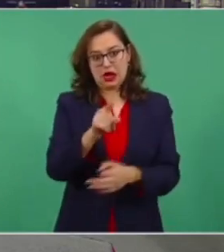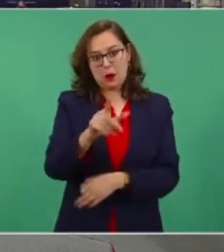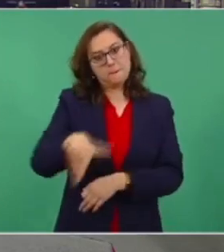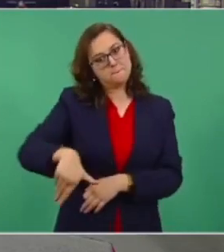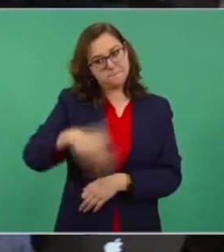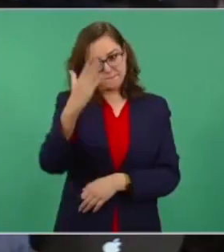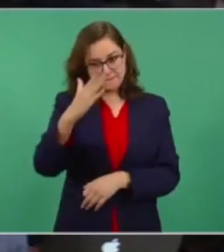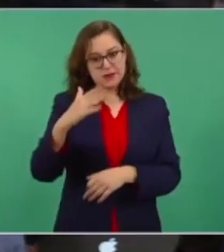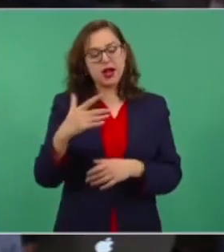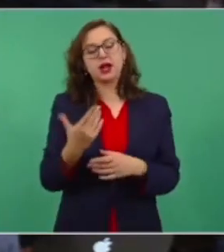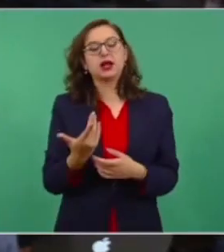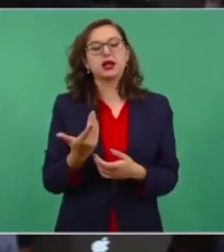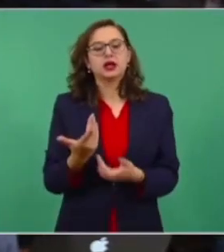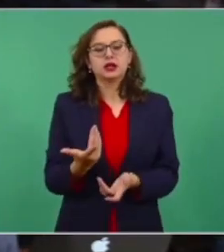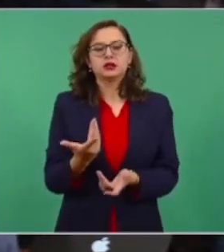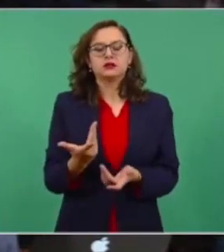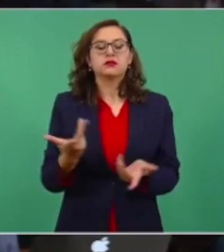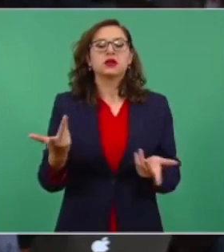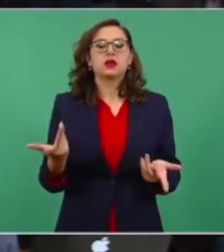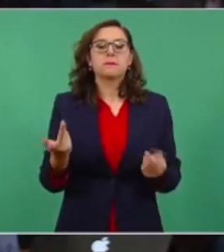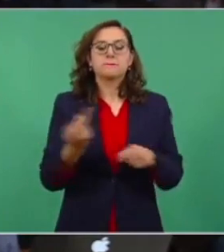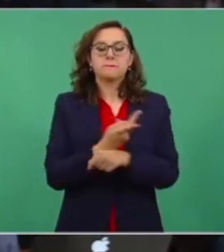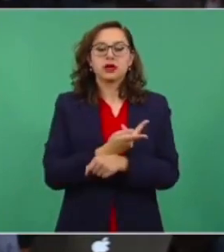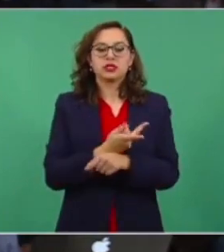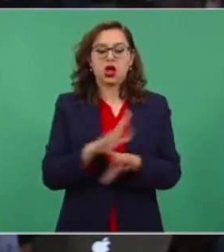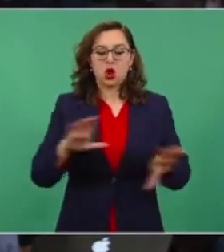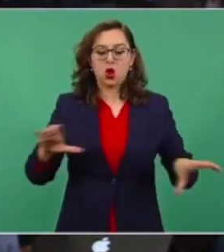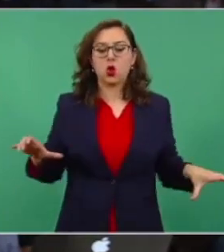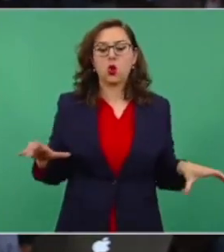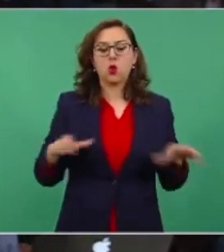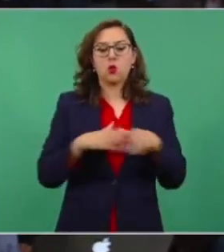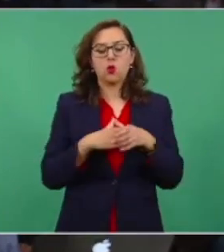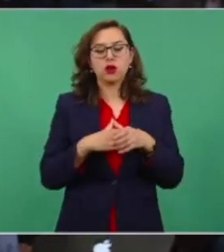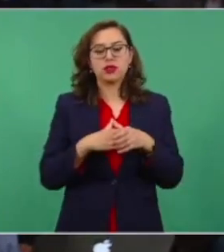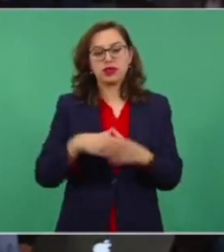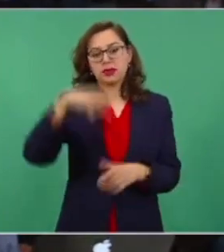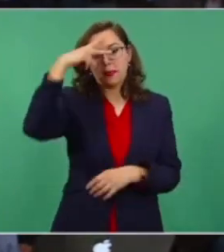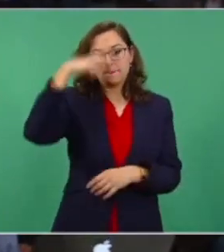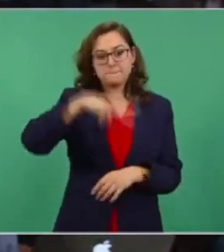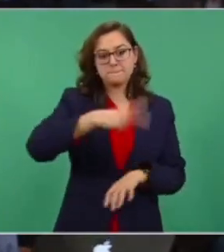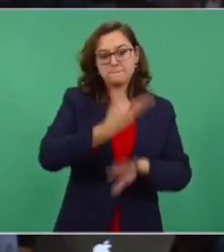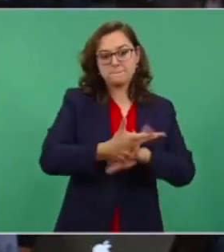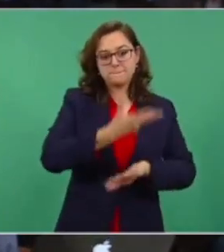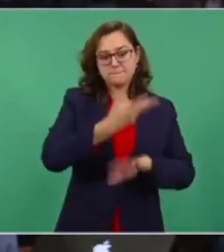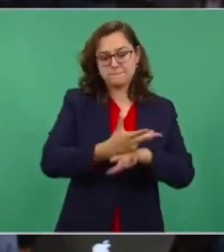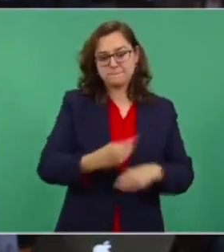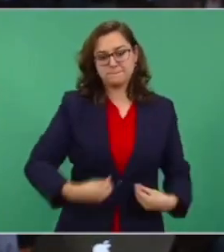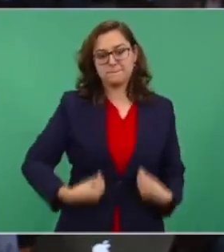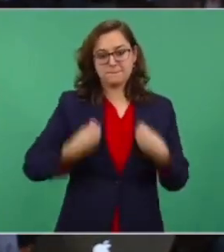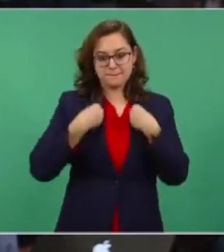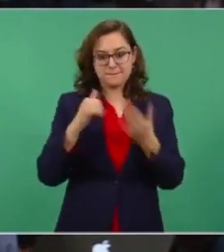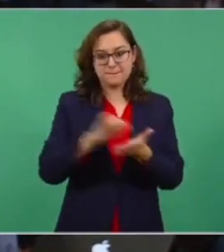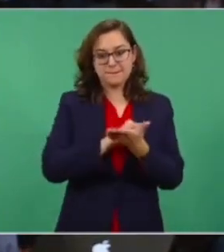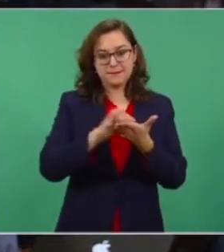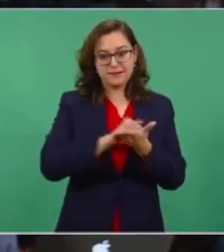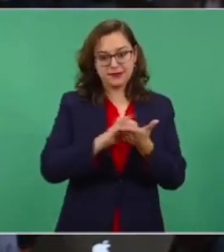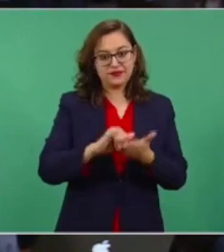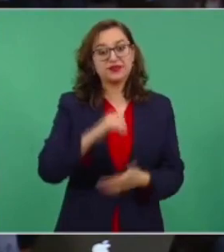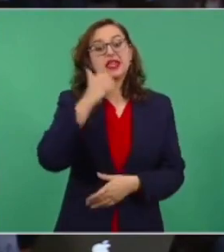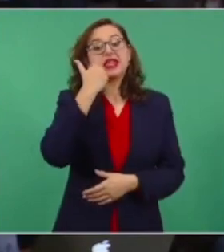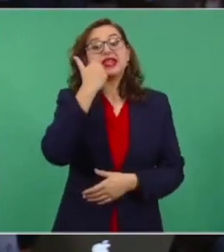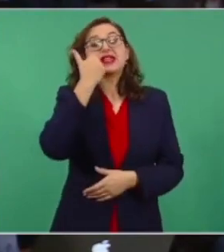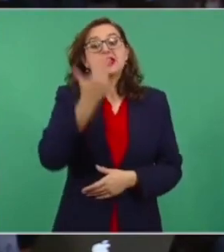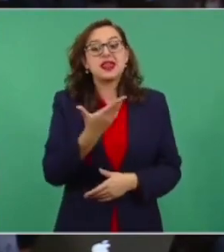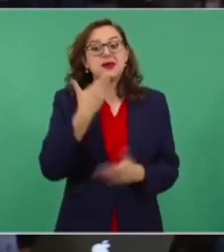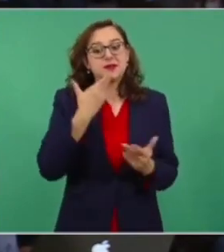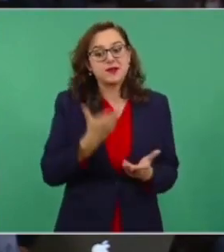se dé. La comunidad mexicoamericana de Nueva York, pues al parecer le quiere dar la bienvenida, a lo mejor el